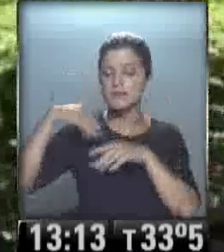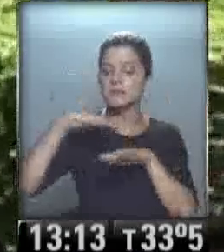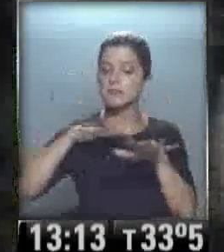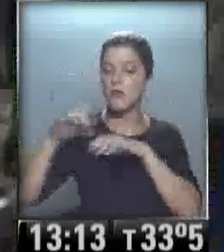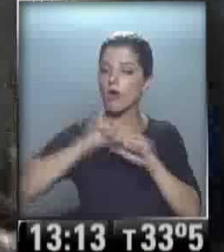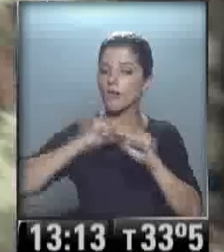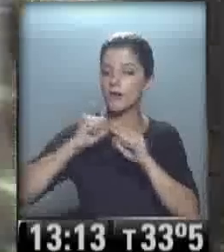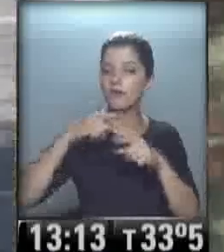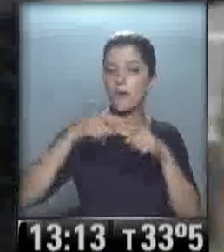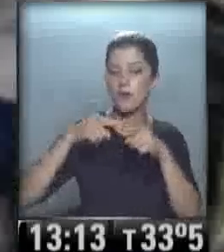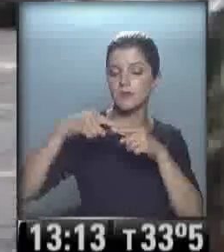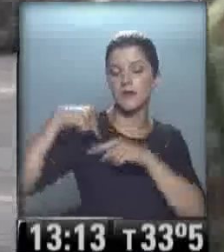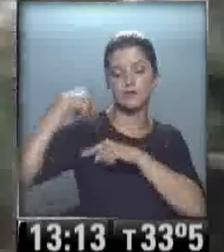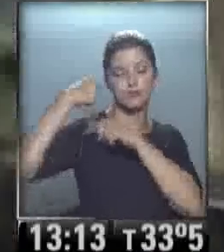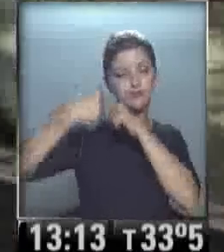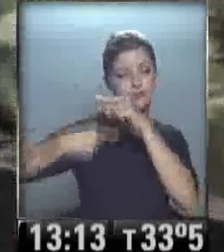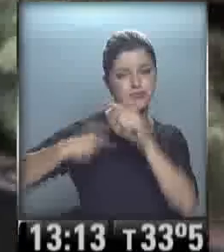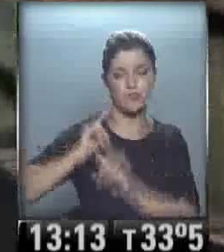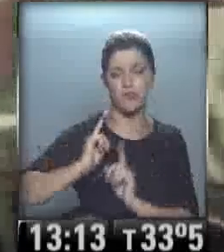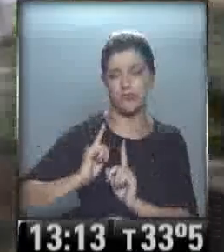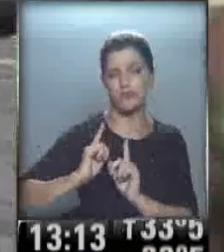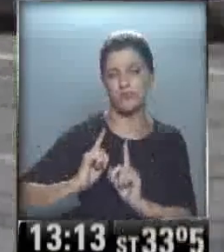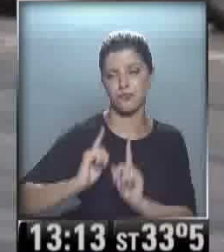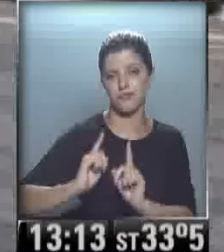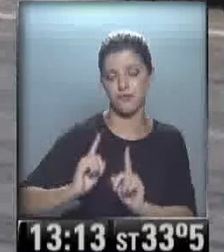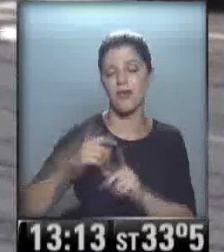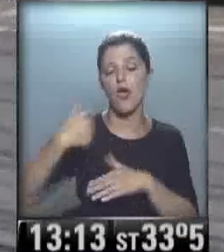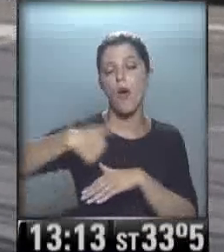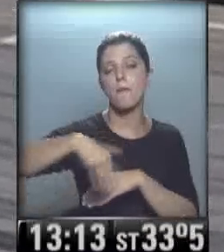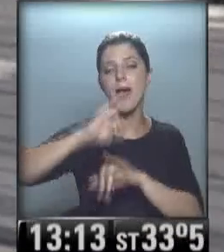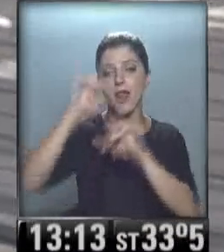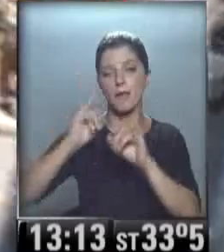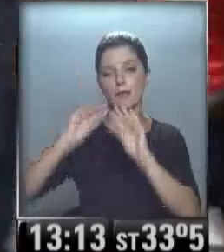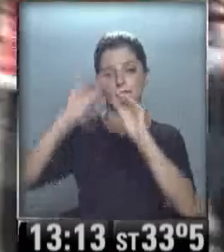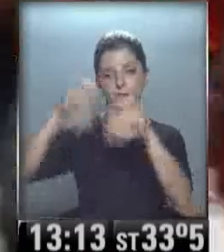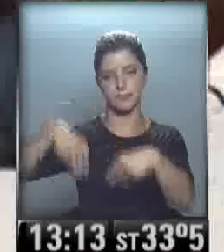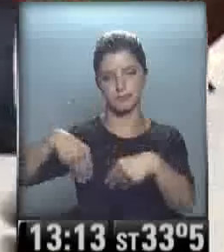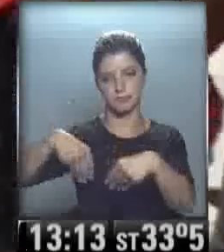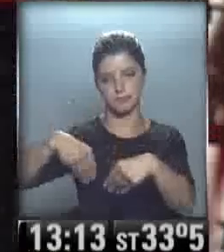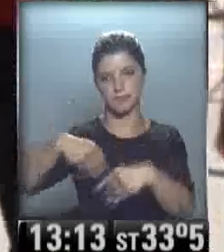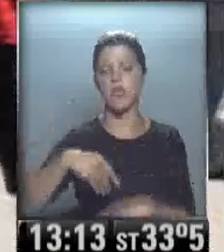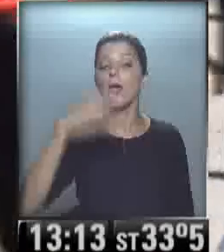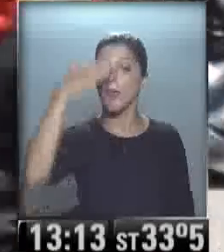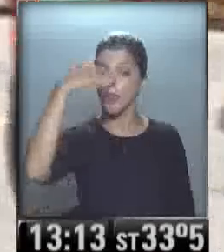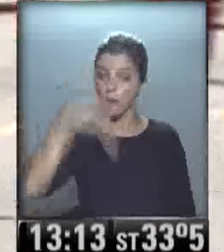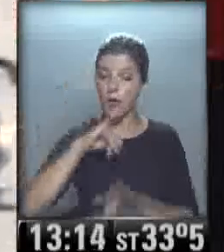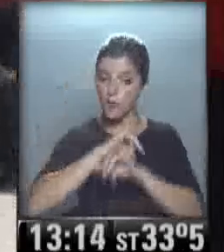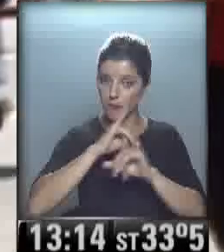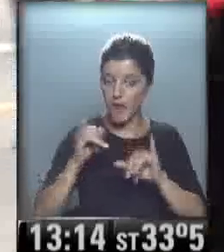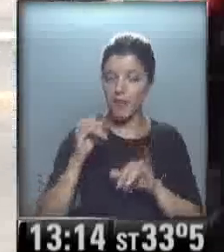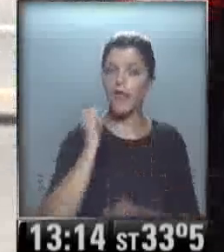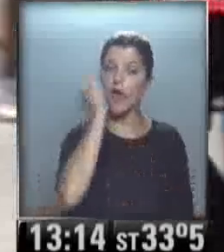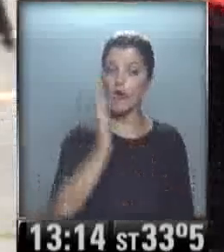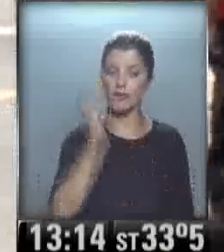crisis política constante cuya persistencia amenaza la paz social del país se lo contamos luego de la